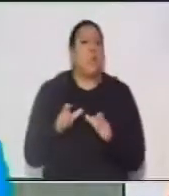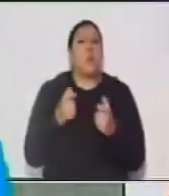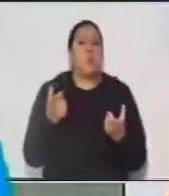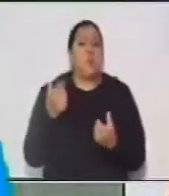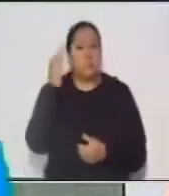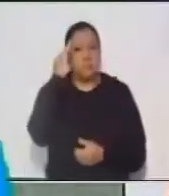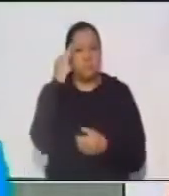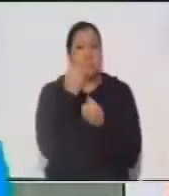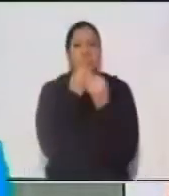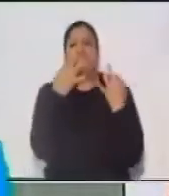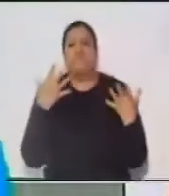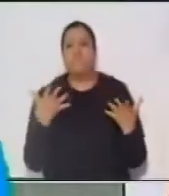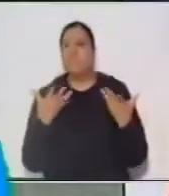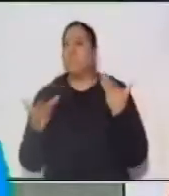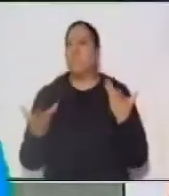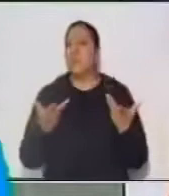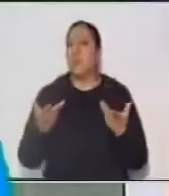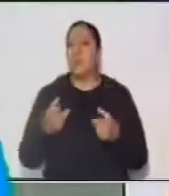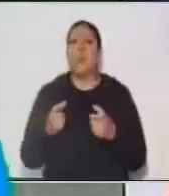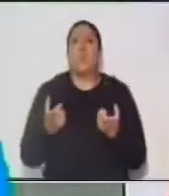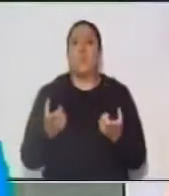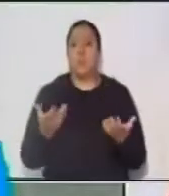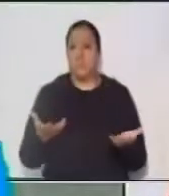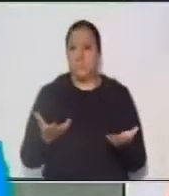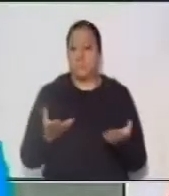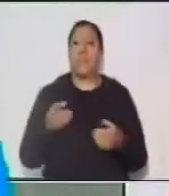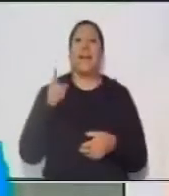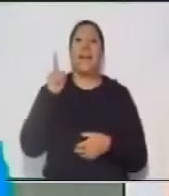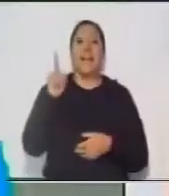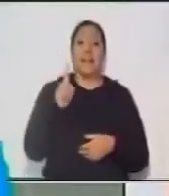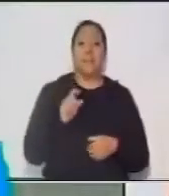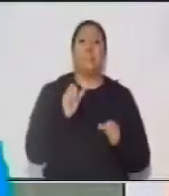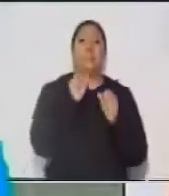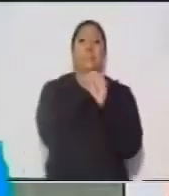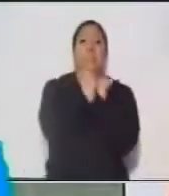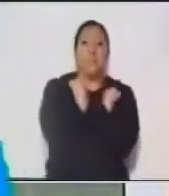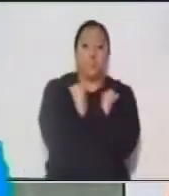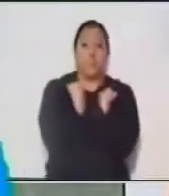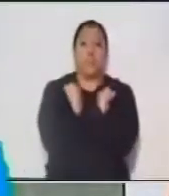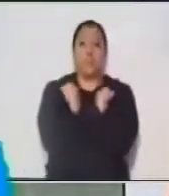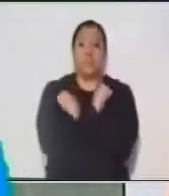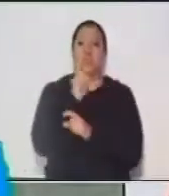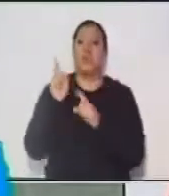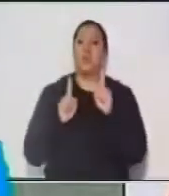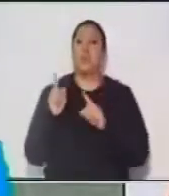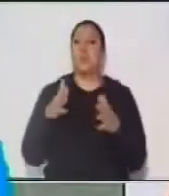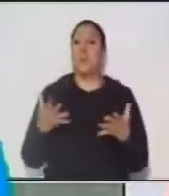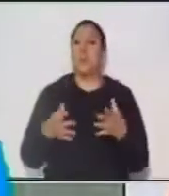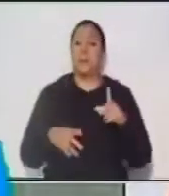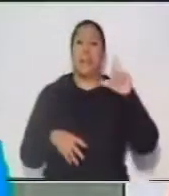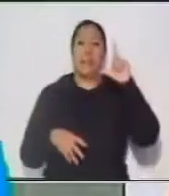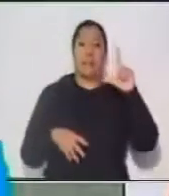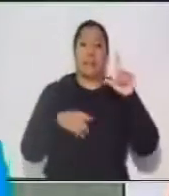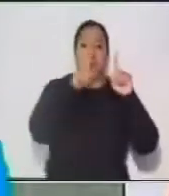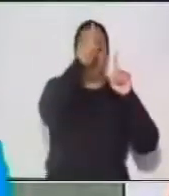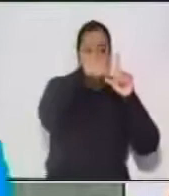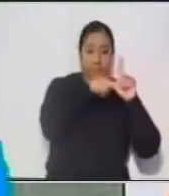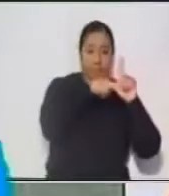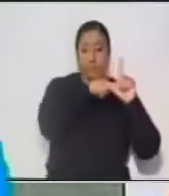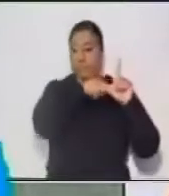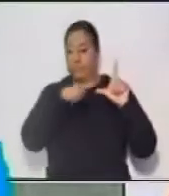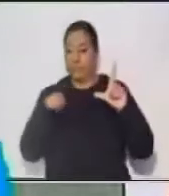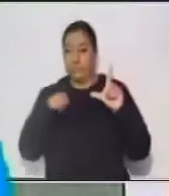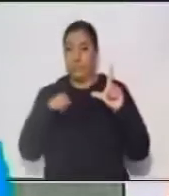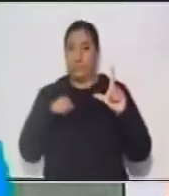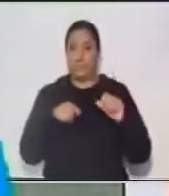cuadrado? Su área la vamos a encontrar multiplicando el lado por el otro lado, es decir,